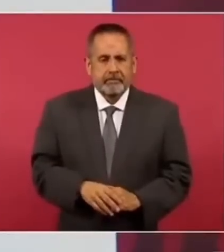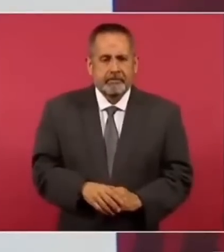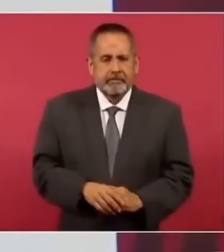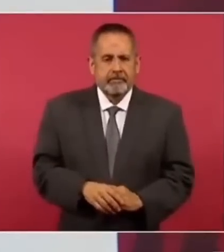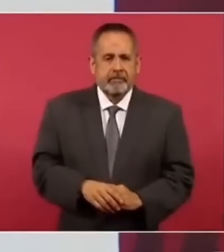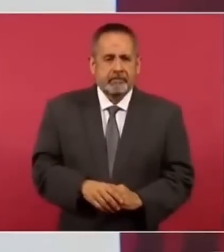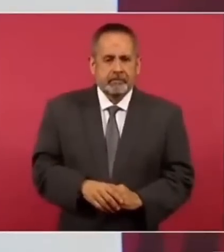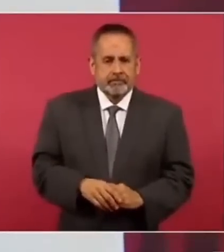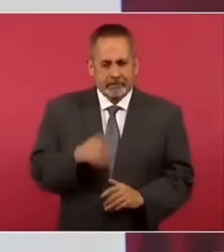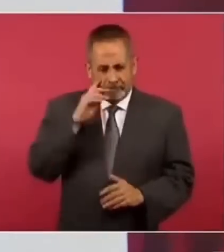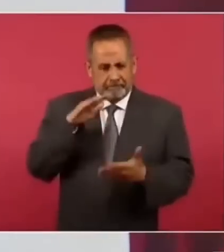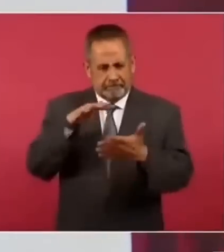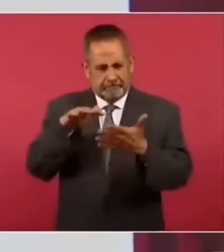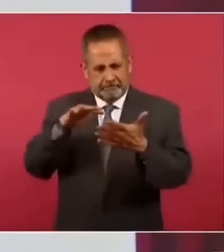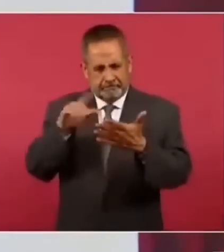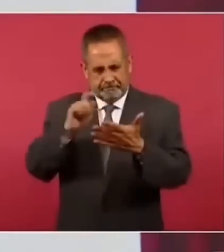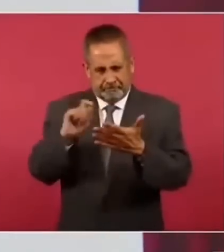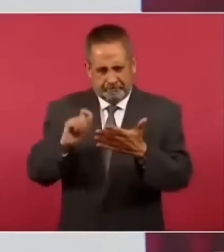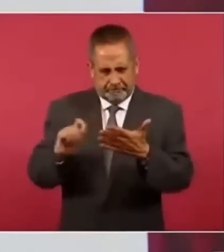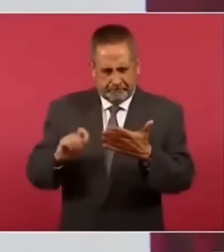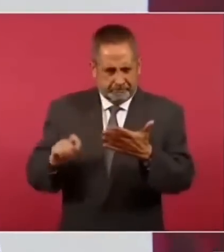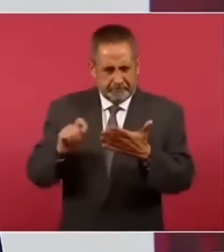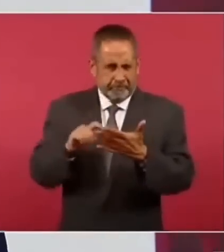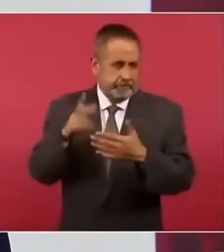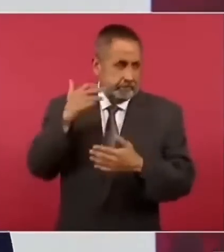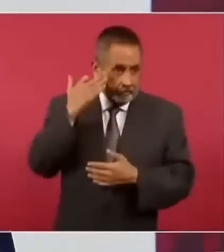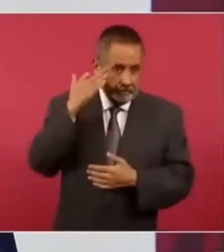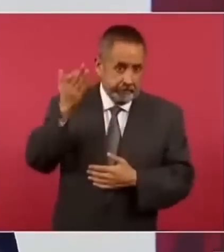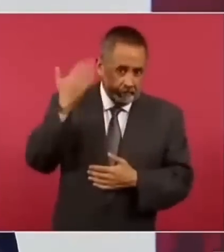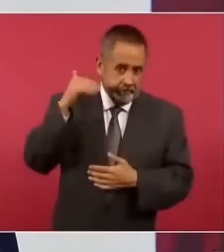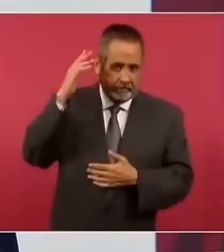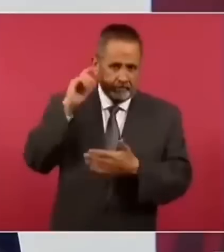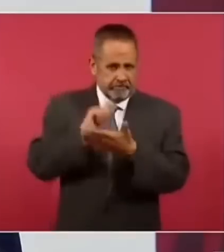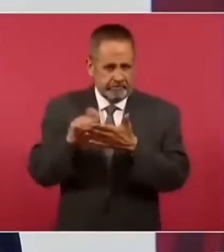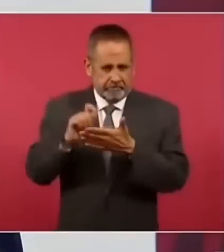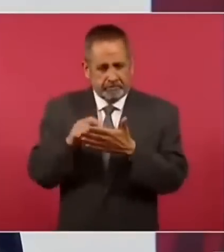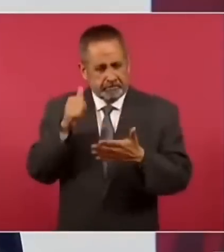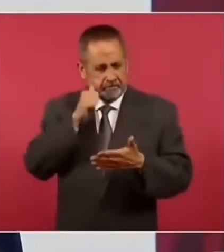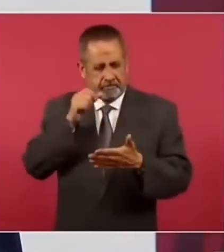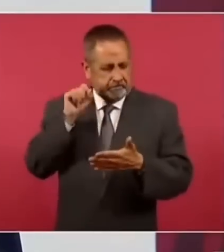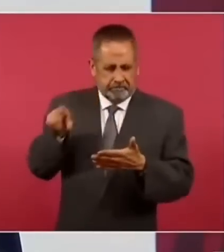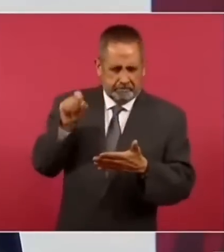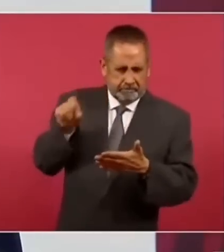Si ustedes ven los textos de entonces y de siempre,